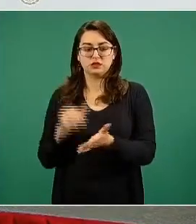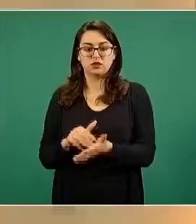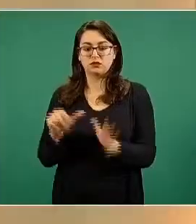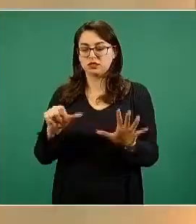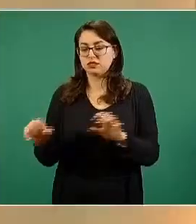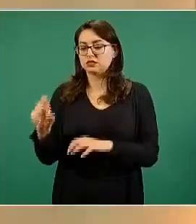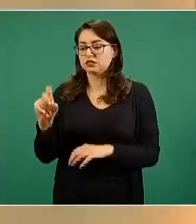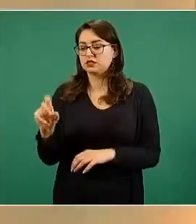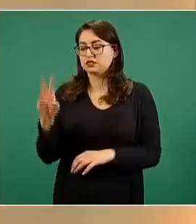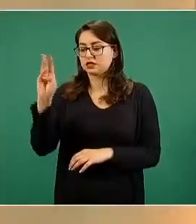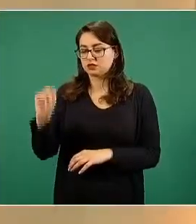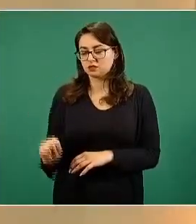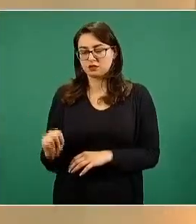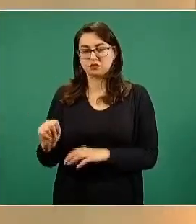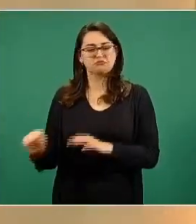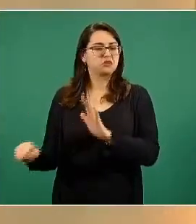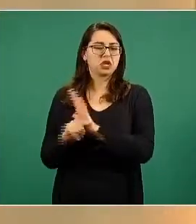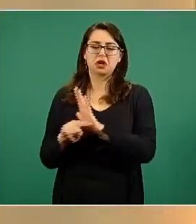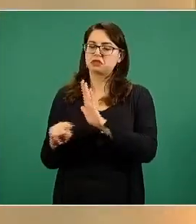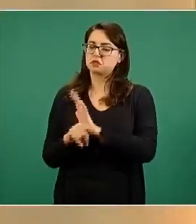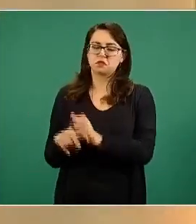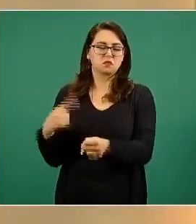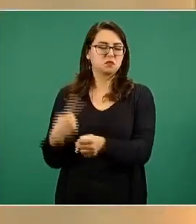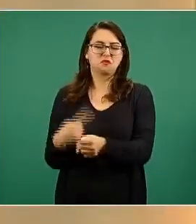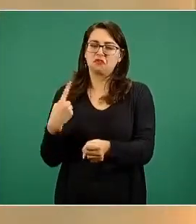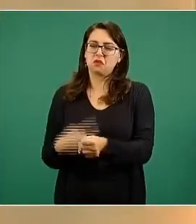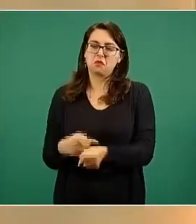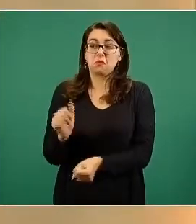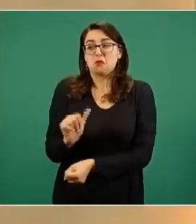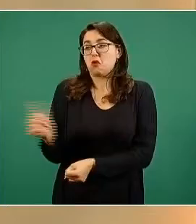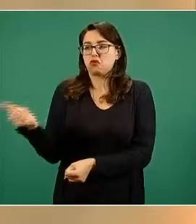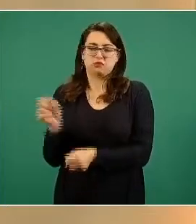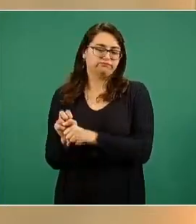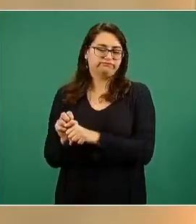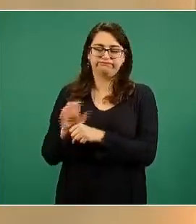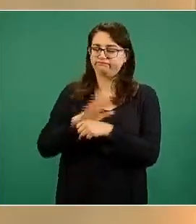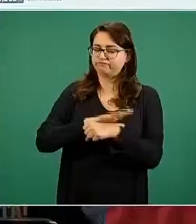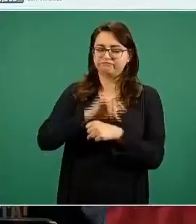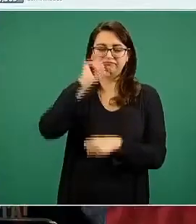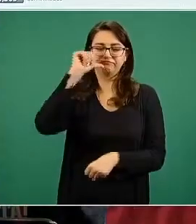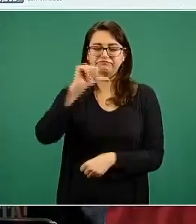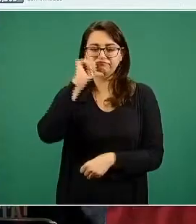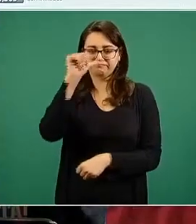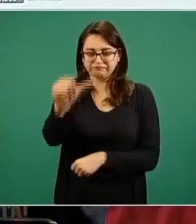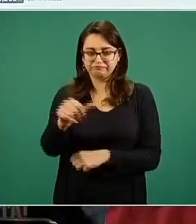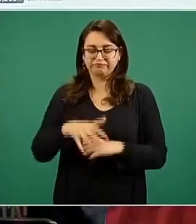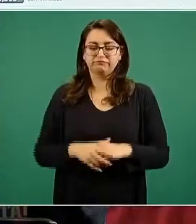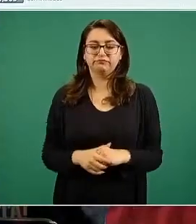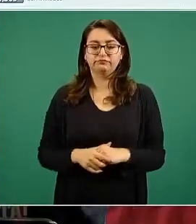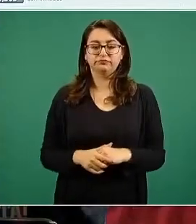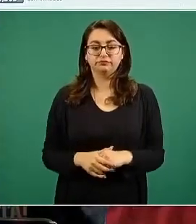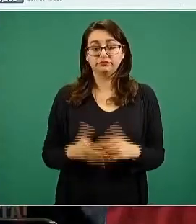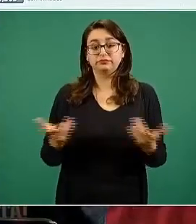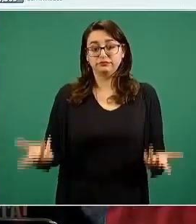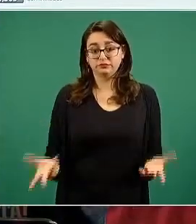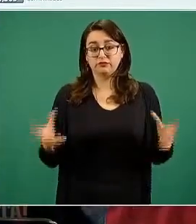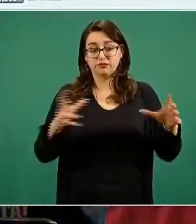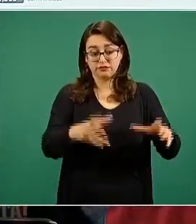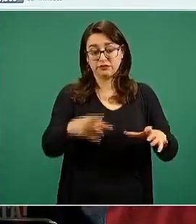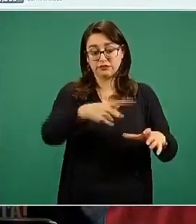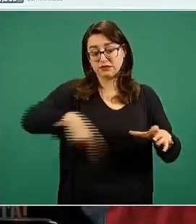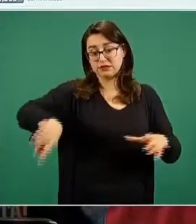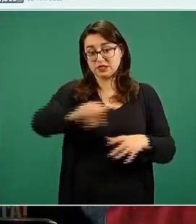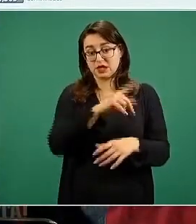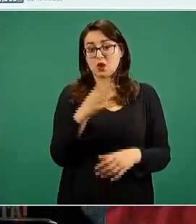1.875.639 con un resultado negativo. Esto es lo que representa el 42% de estos